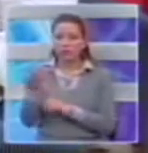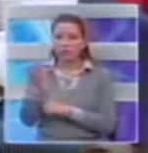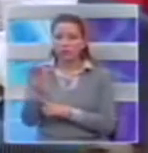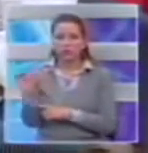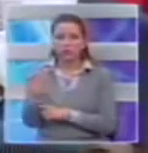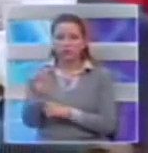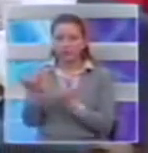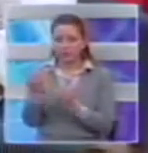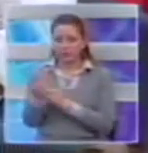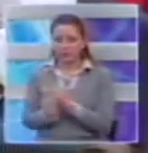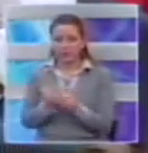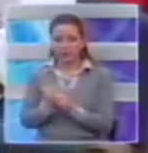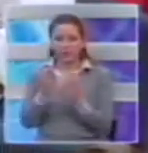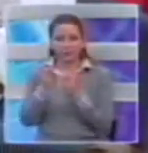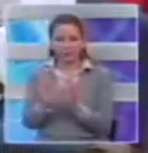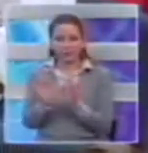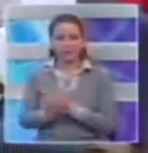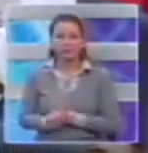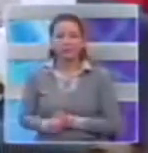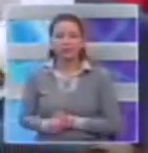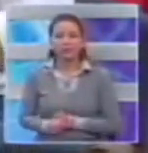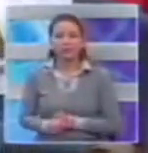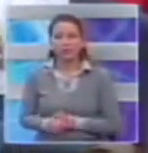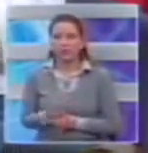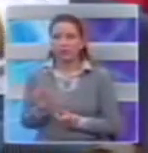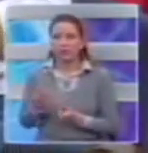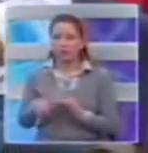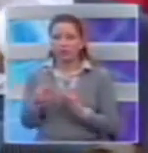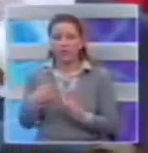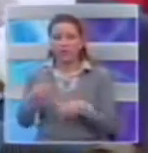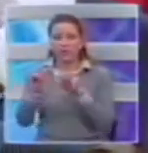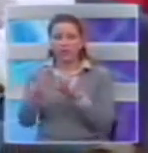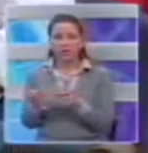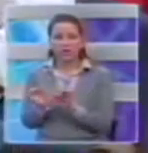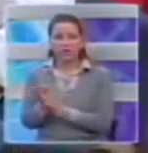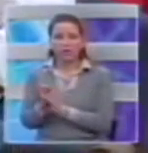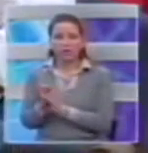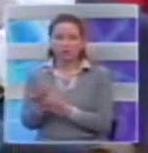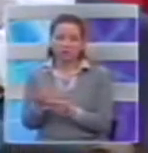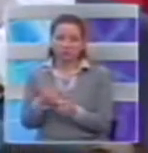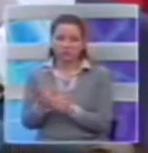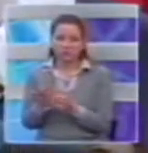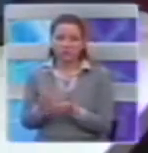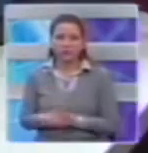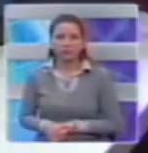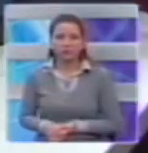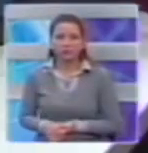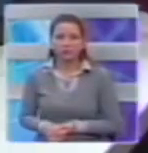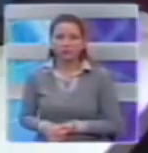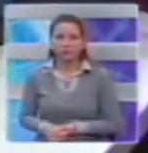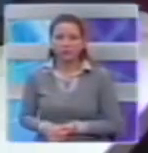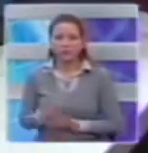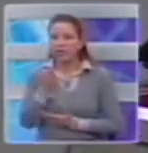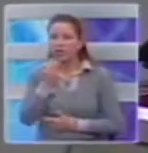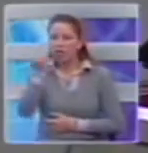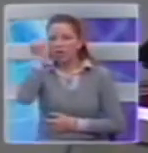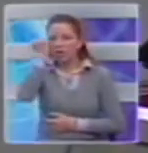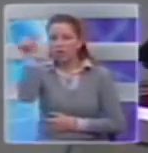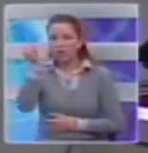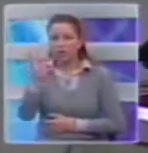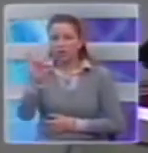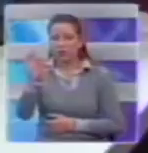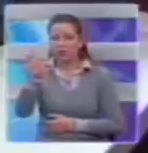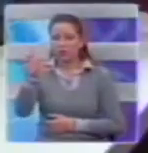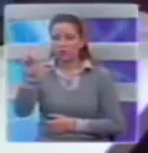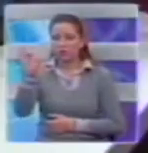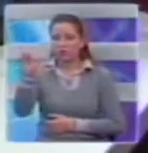18 de enero de este año. O sea, tenemos al día de hoy 6 meses de operación aproximadamente. Ya, ¿y cómo surge la idea de